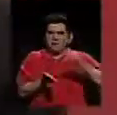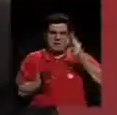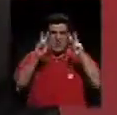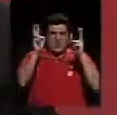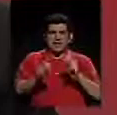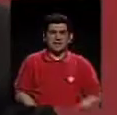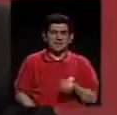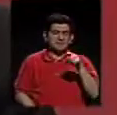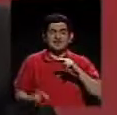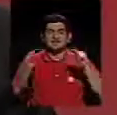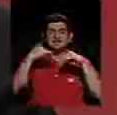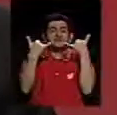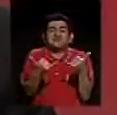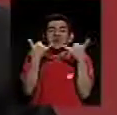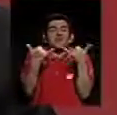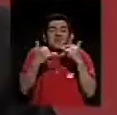es el clima de los negocios.